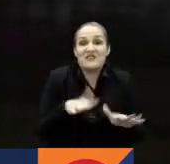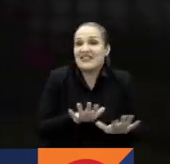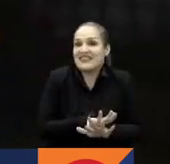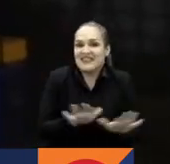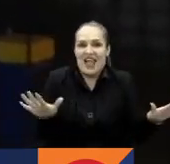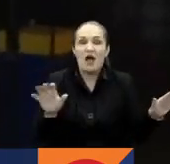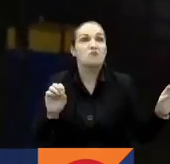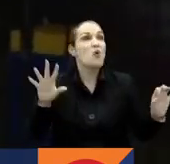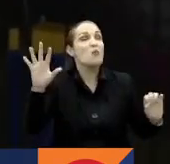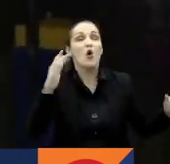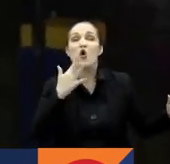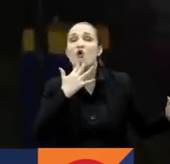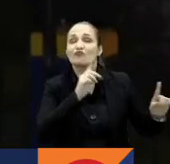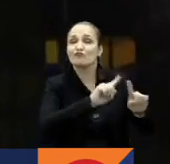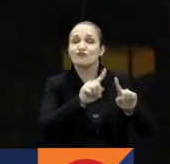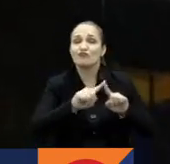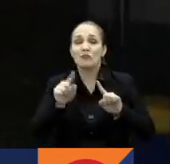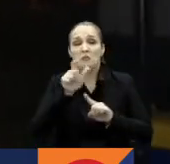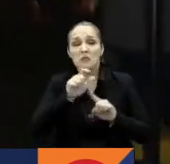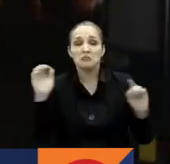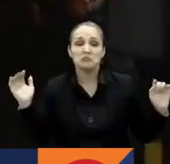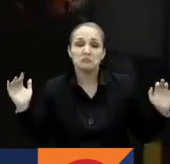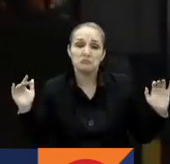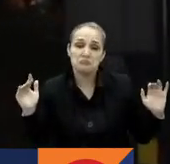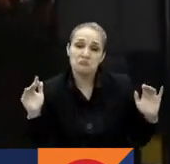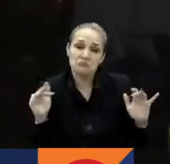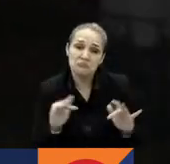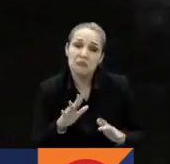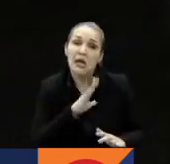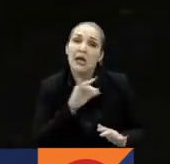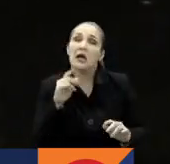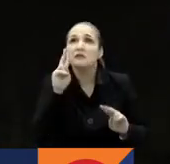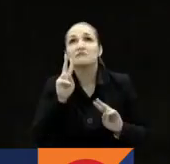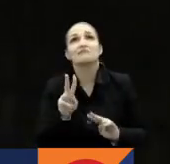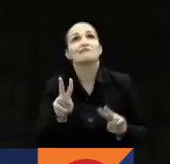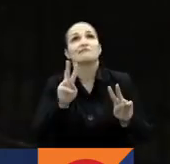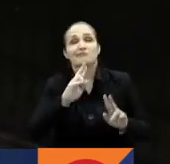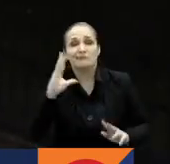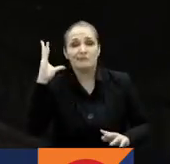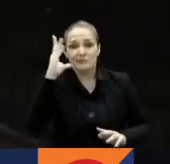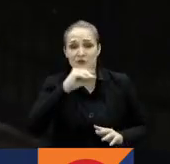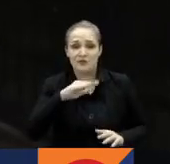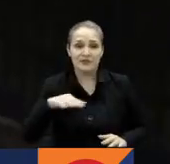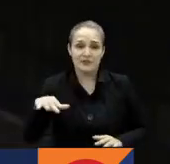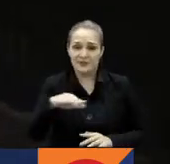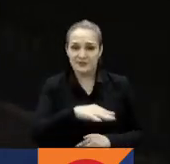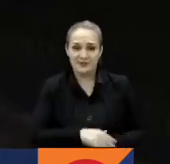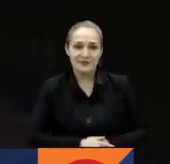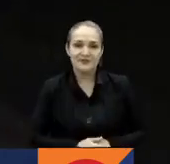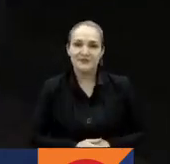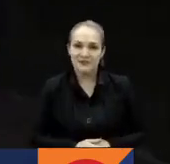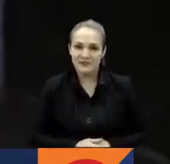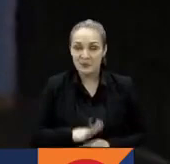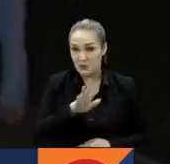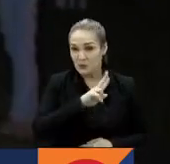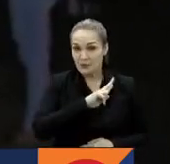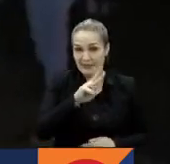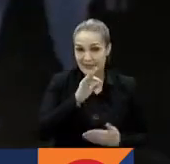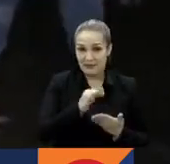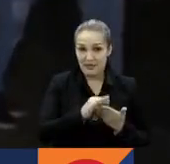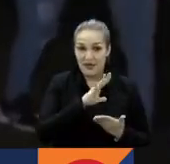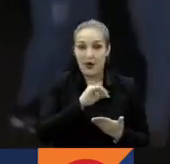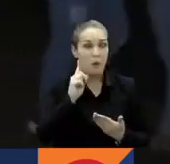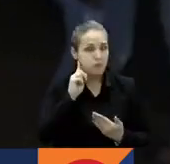participación de una docena de caleños que se han reunido aquí en este emblemático sector de la capital del Valle del Cauca. Continúan